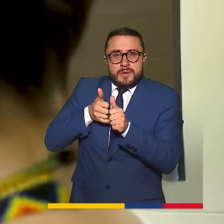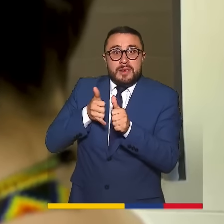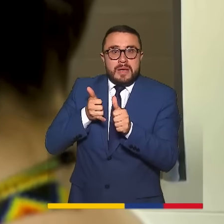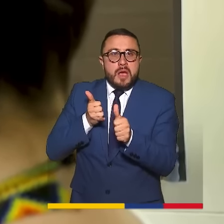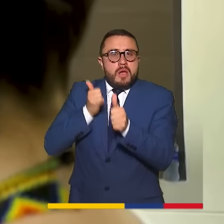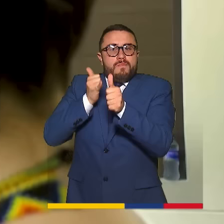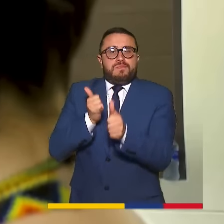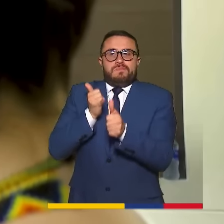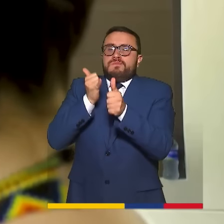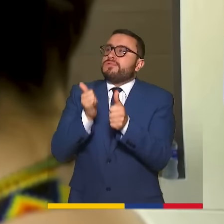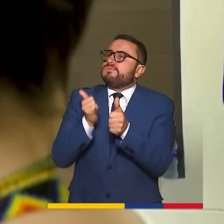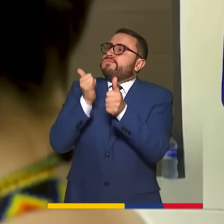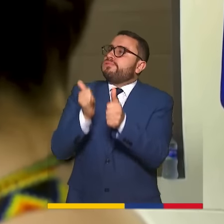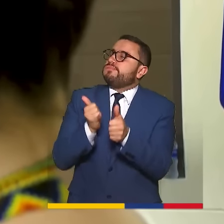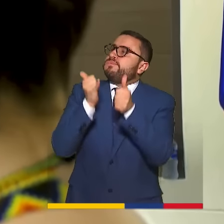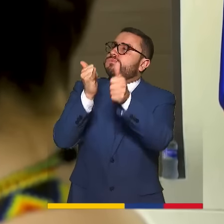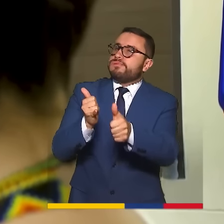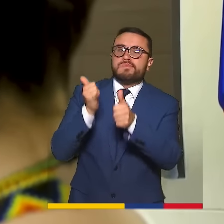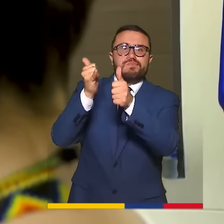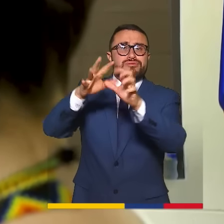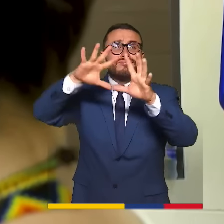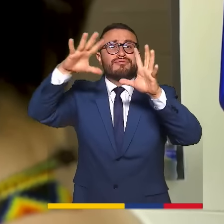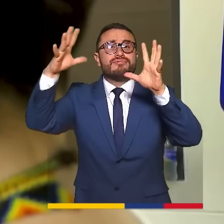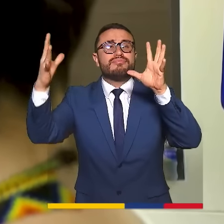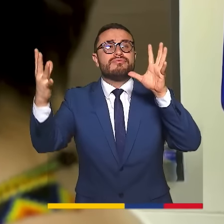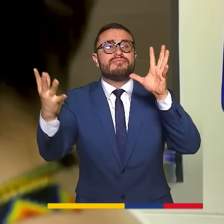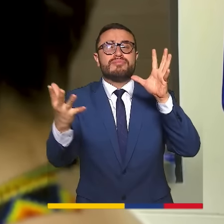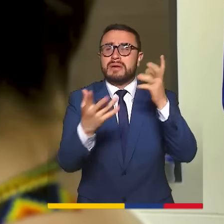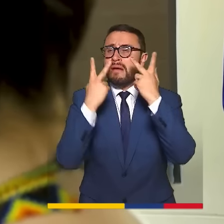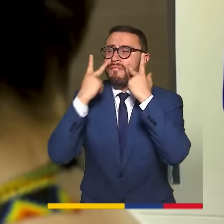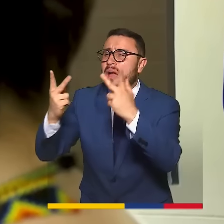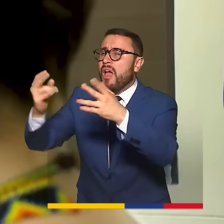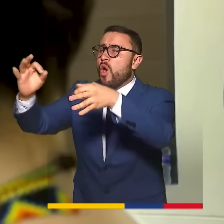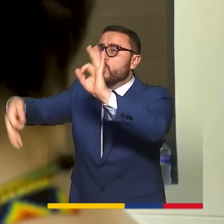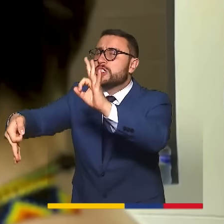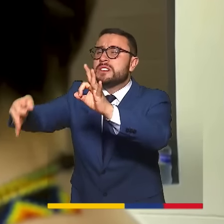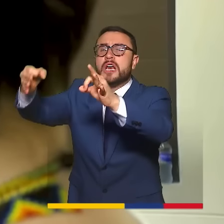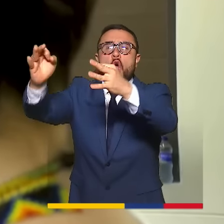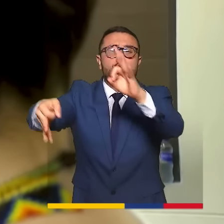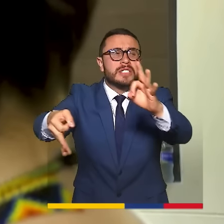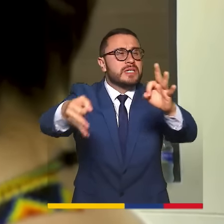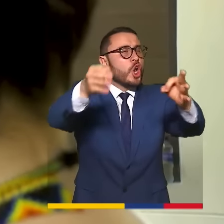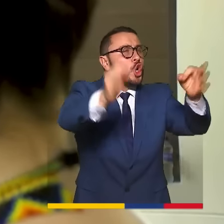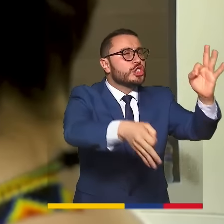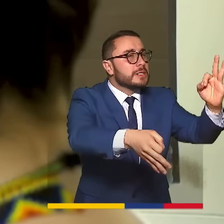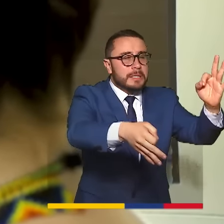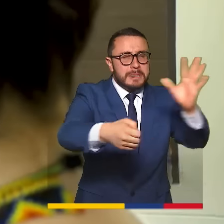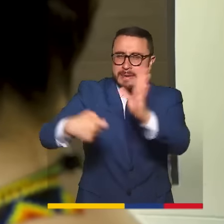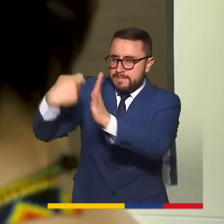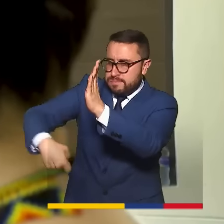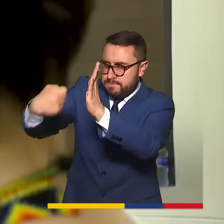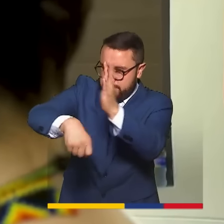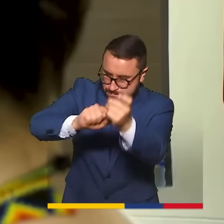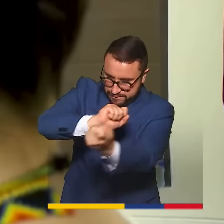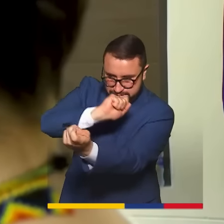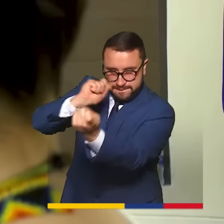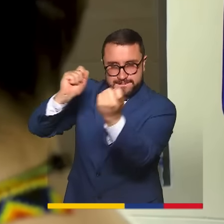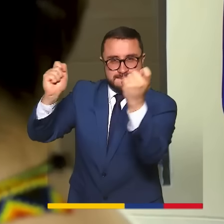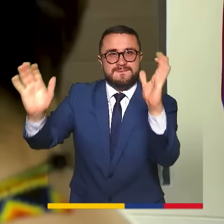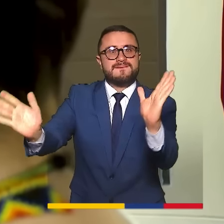del mundo cabalgando, deshaciendo los entuertos de la injusticia. ¡Qué libro tan revolucionario